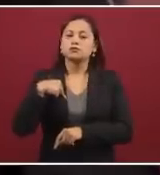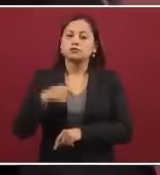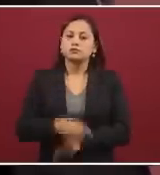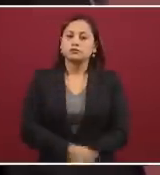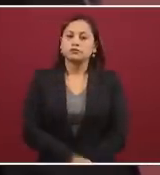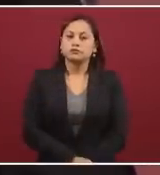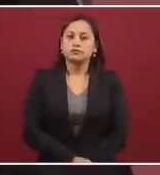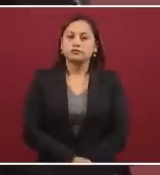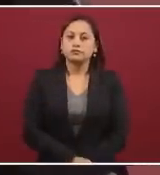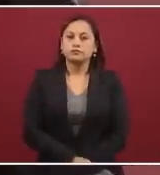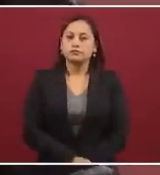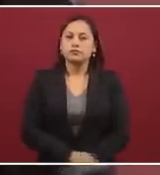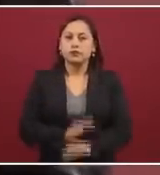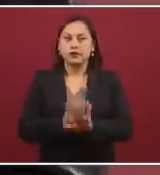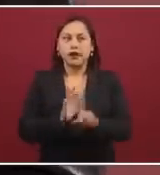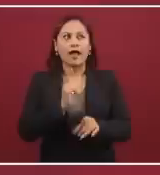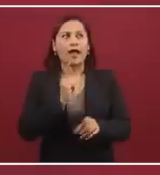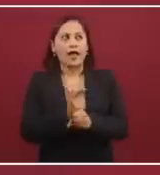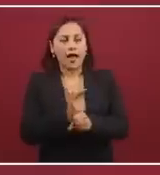hacer gestiones